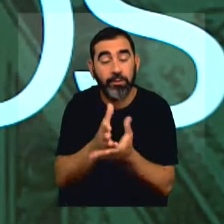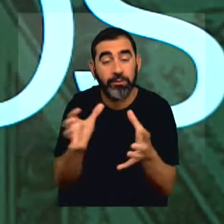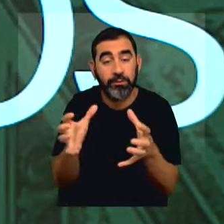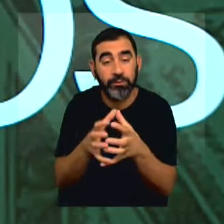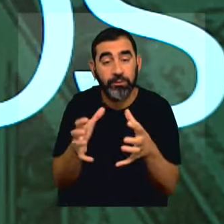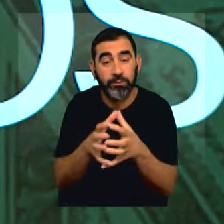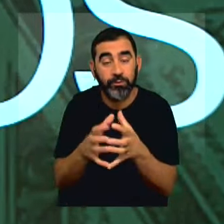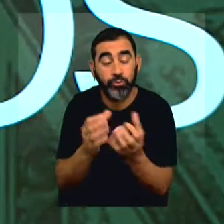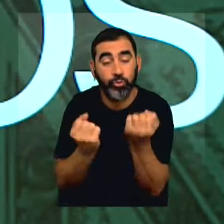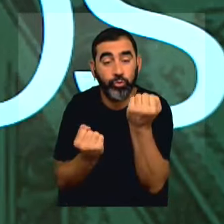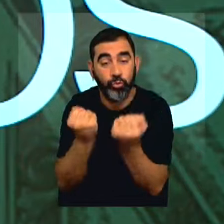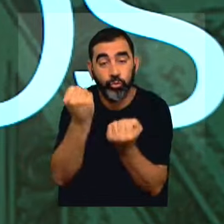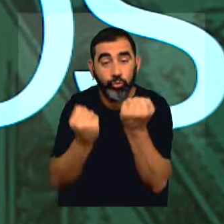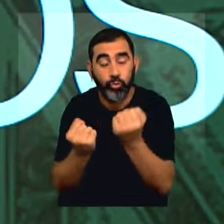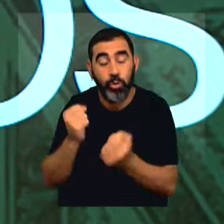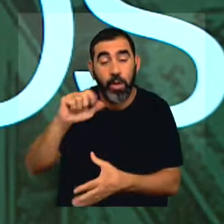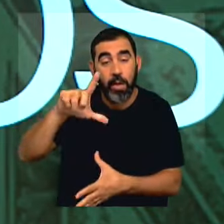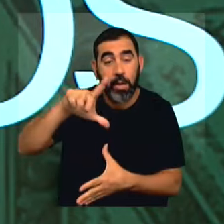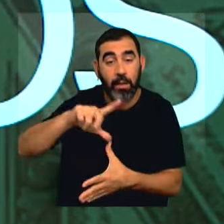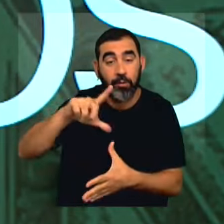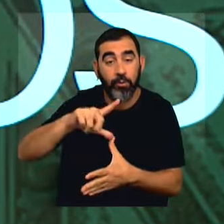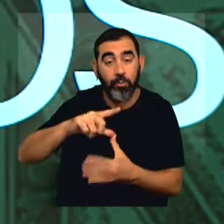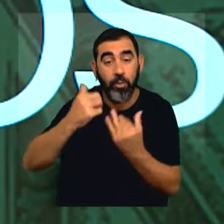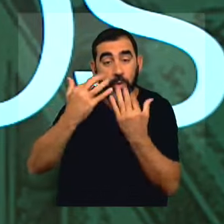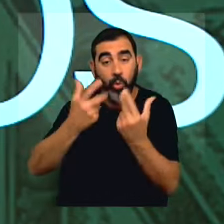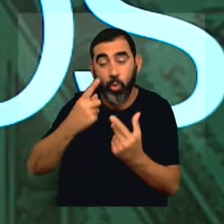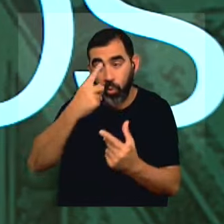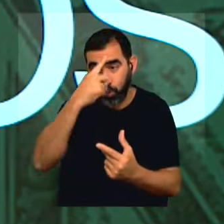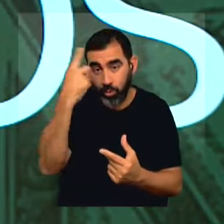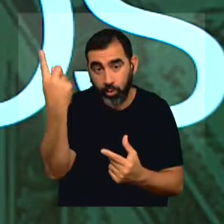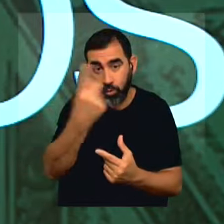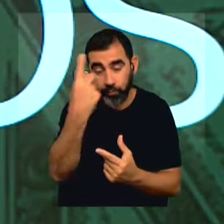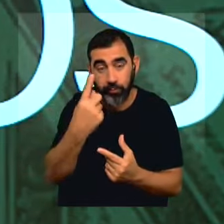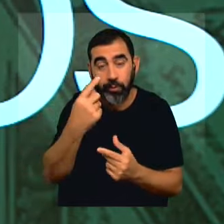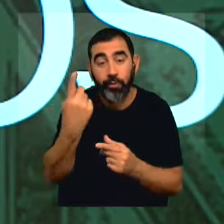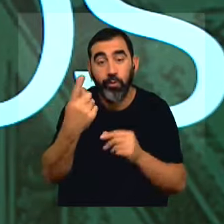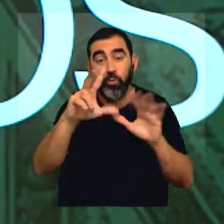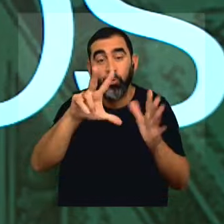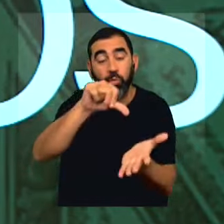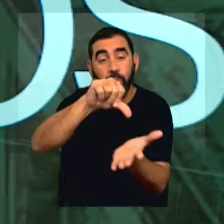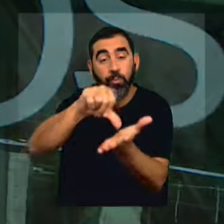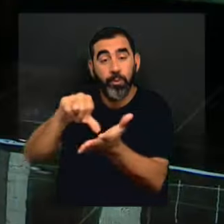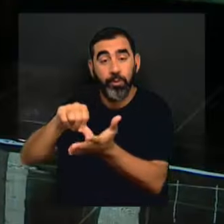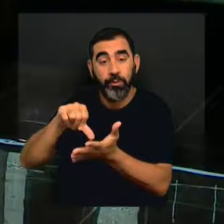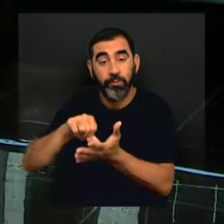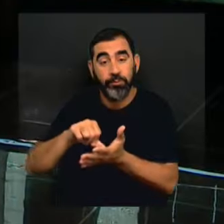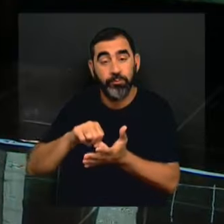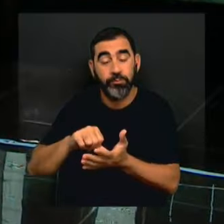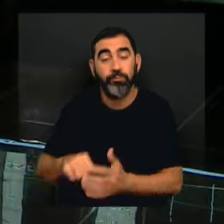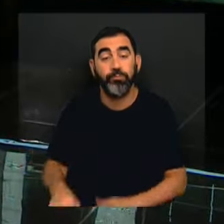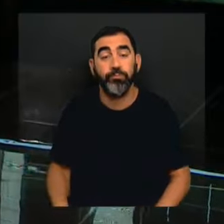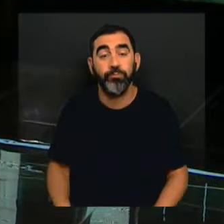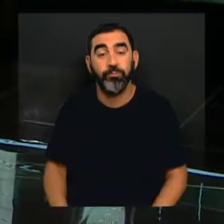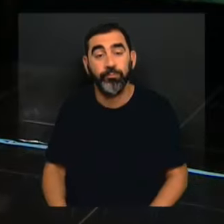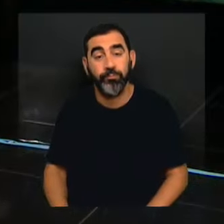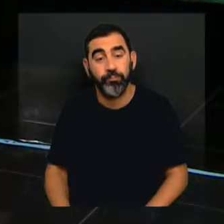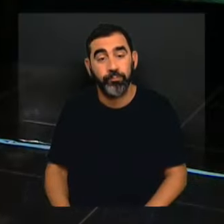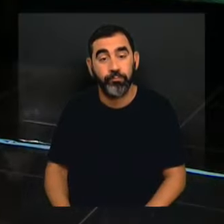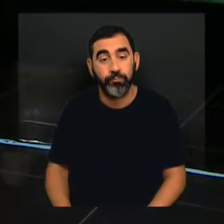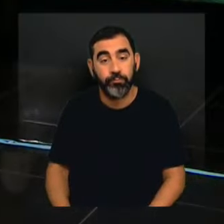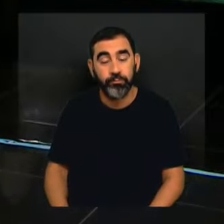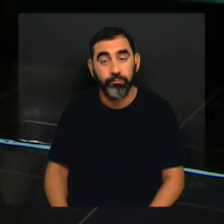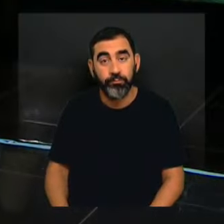acción financiera de latinoamérica es una organización intergubernamental que Integra en 18 países y que justamente entre otros temas tiene